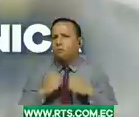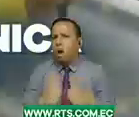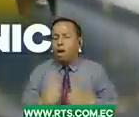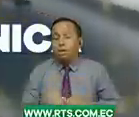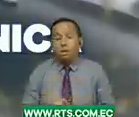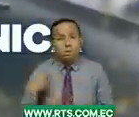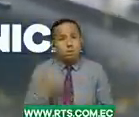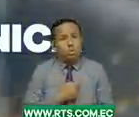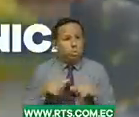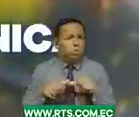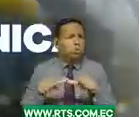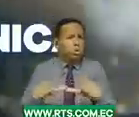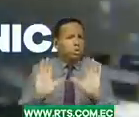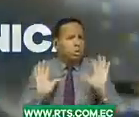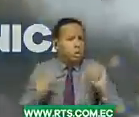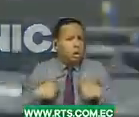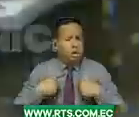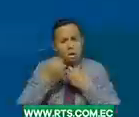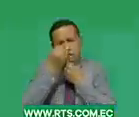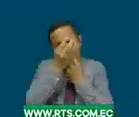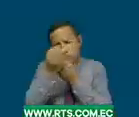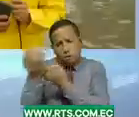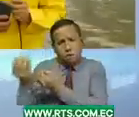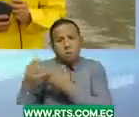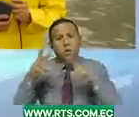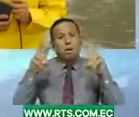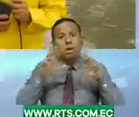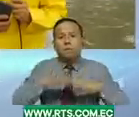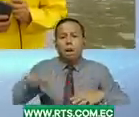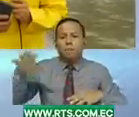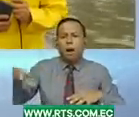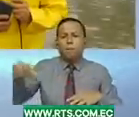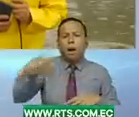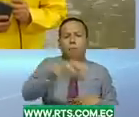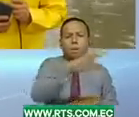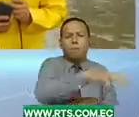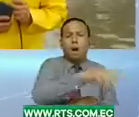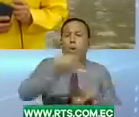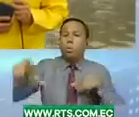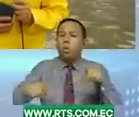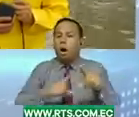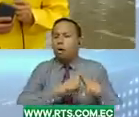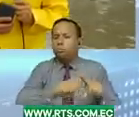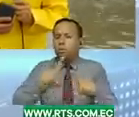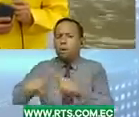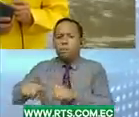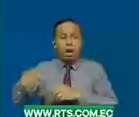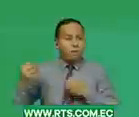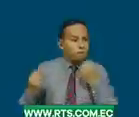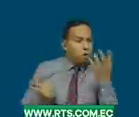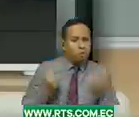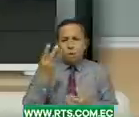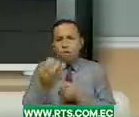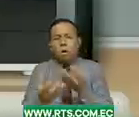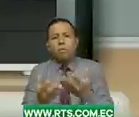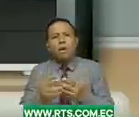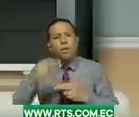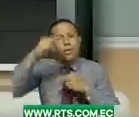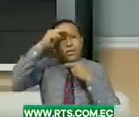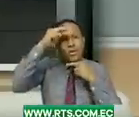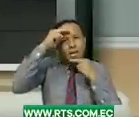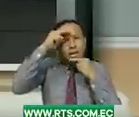seguir en esta transmisión en vivo y en directo desde los diferentes puntos donde se genera la información. La noticia,